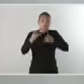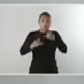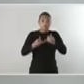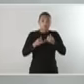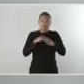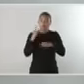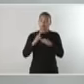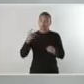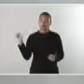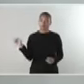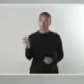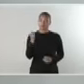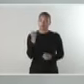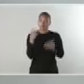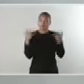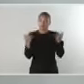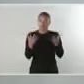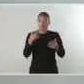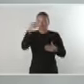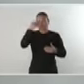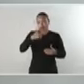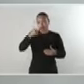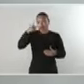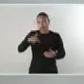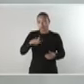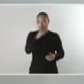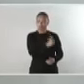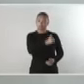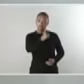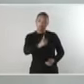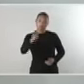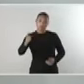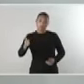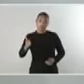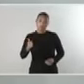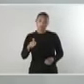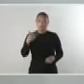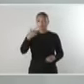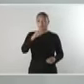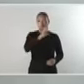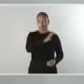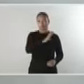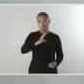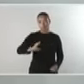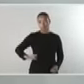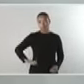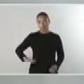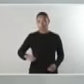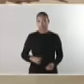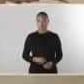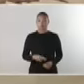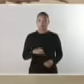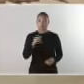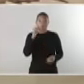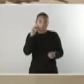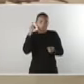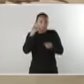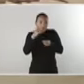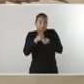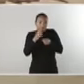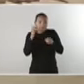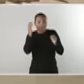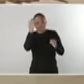los esfuerzos que va a hacer esta noche cada uno de los ocho candidatos por mostrarnos